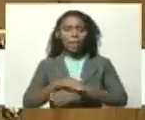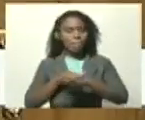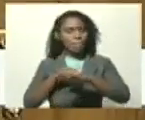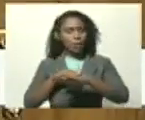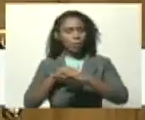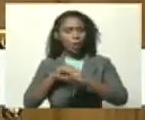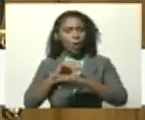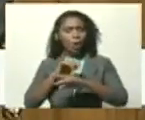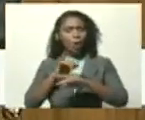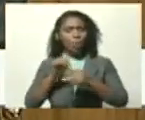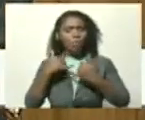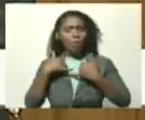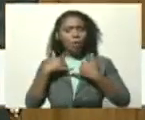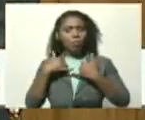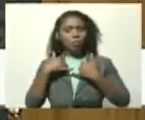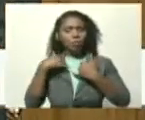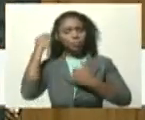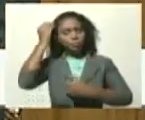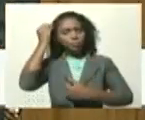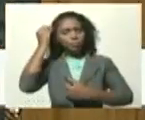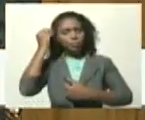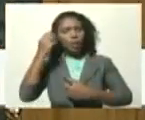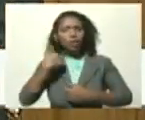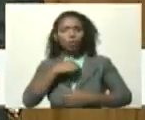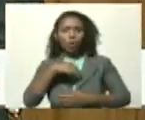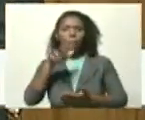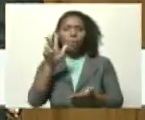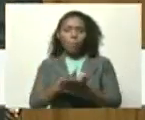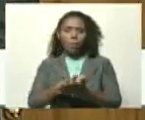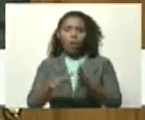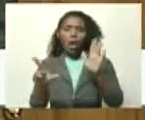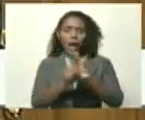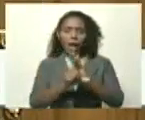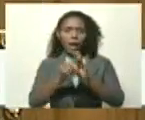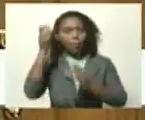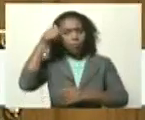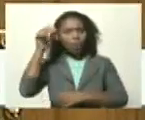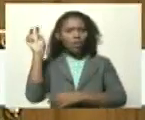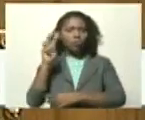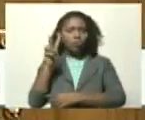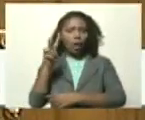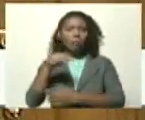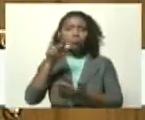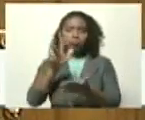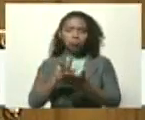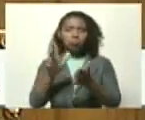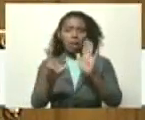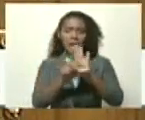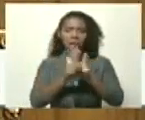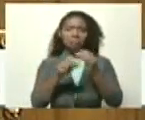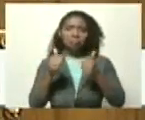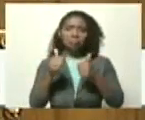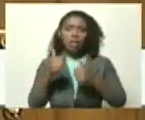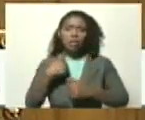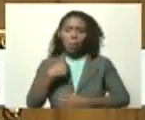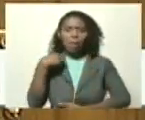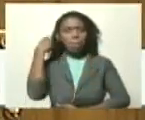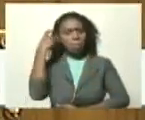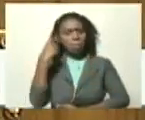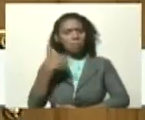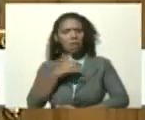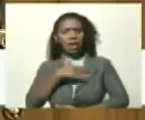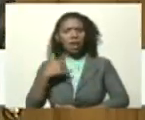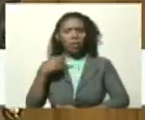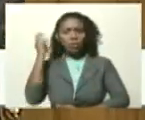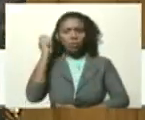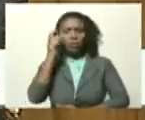comentario autocrítico, que hemos aprobado leyes buenas para el pueblo de Venezuela. Y me pregunto y les pregunto, queridas diputadas y